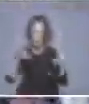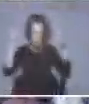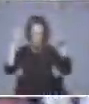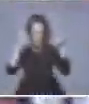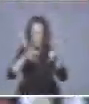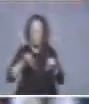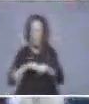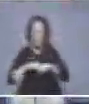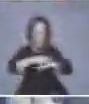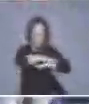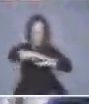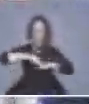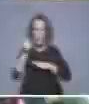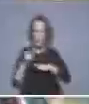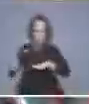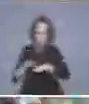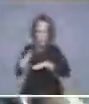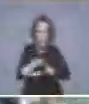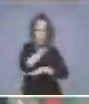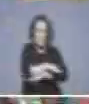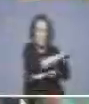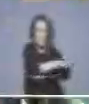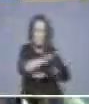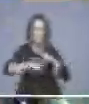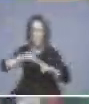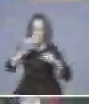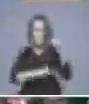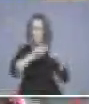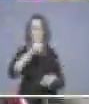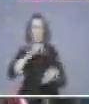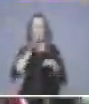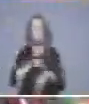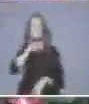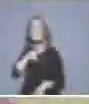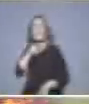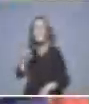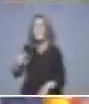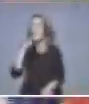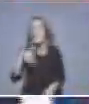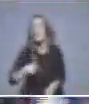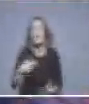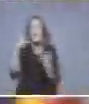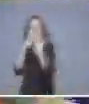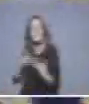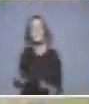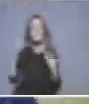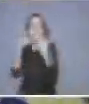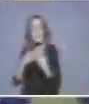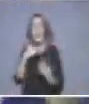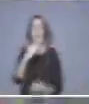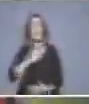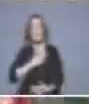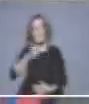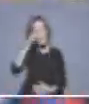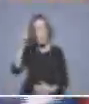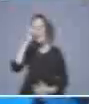En un montón de cemento, el culpable eres tú, cuando sabes luchar por algo que es nuestro.